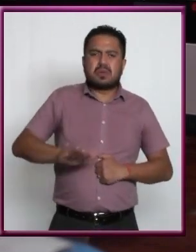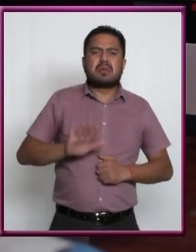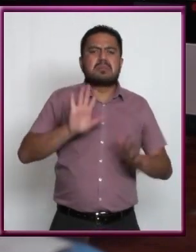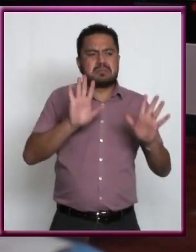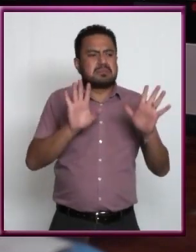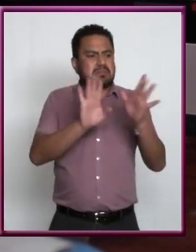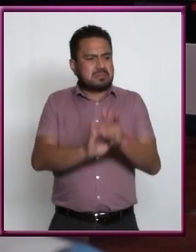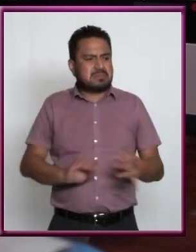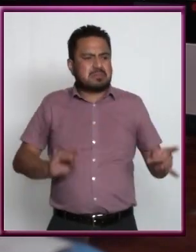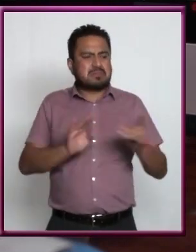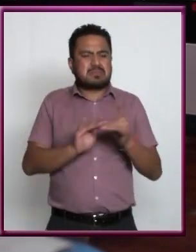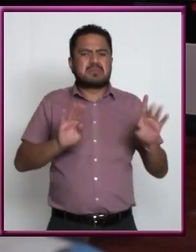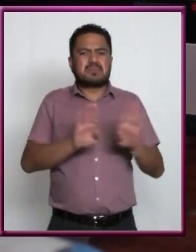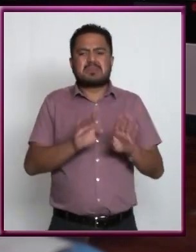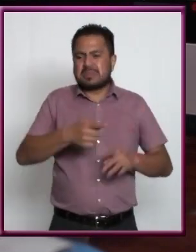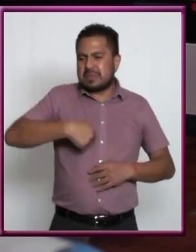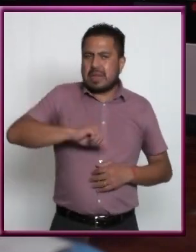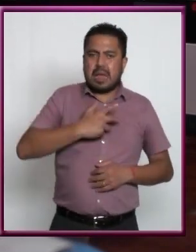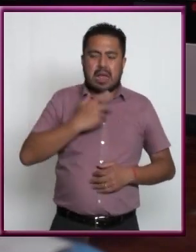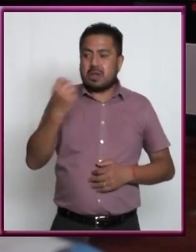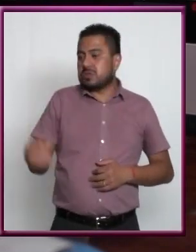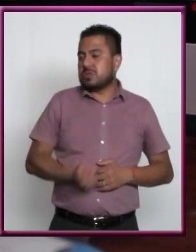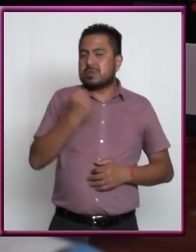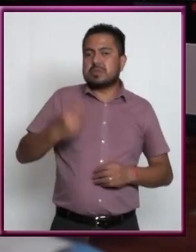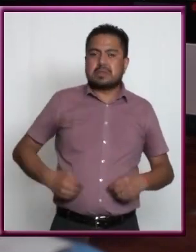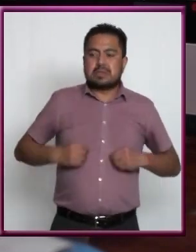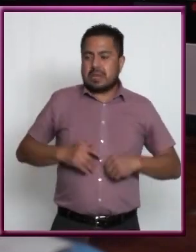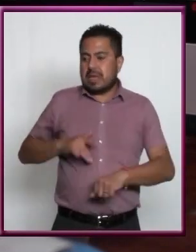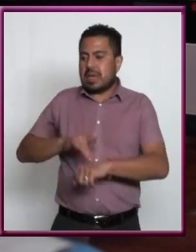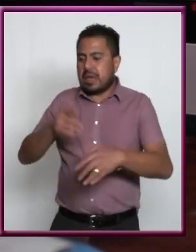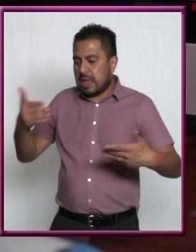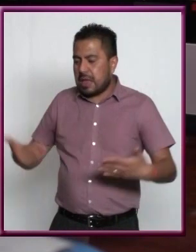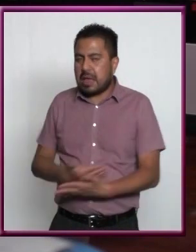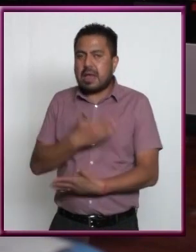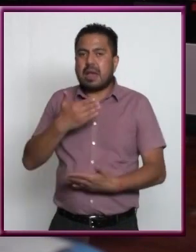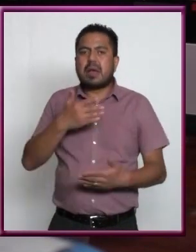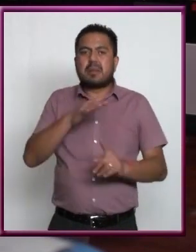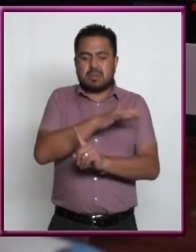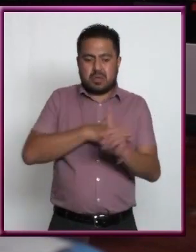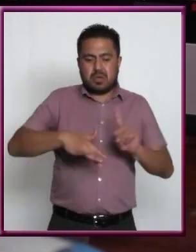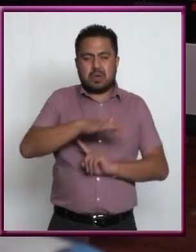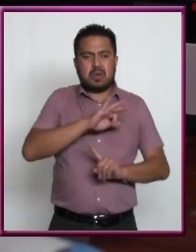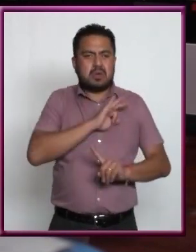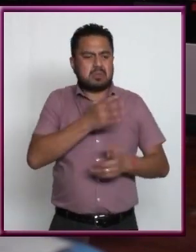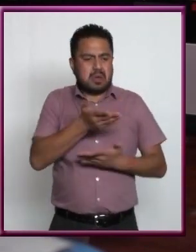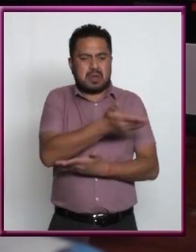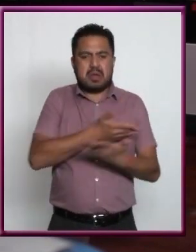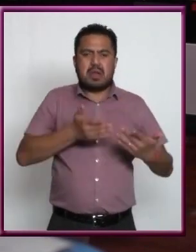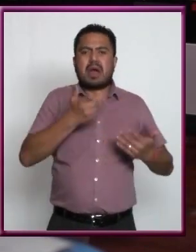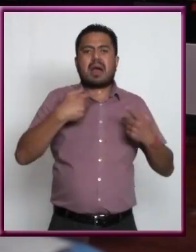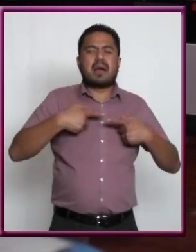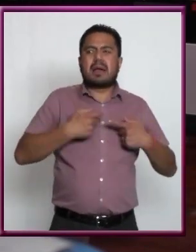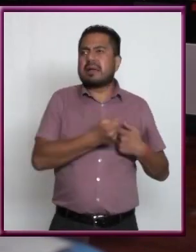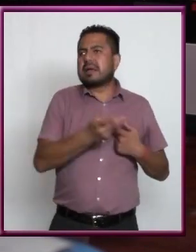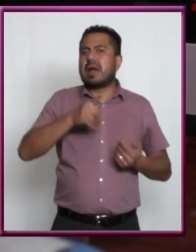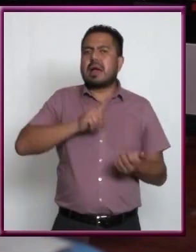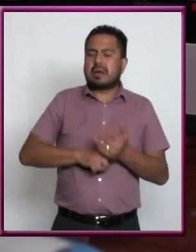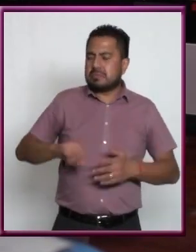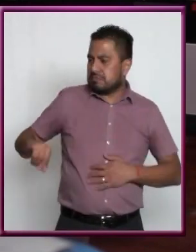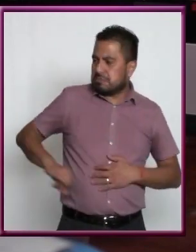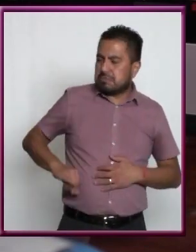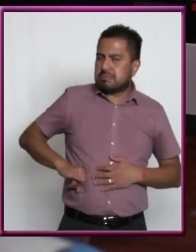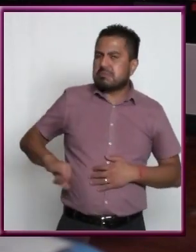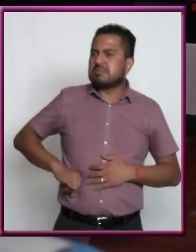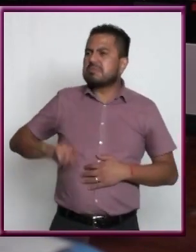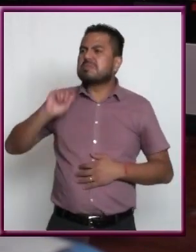Es decir, los que tenemos la suerte de haberlo vivido desde el nacimiento, porque el entorno se prestaba y porque hubo gente que estuvo